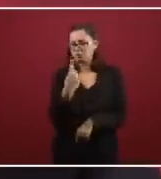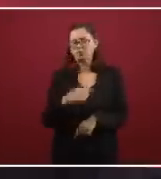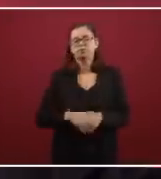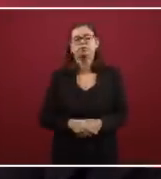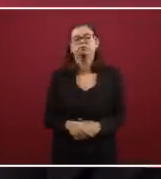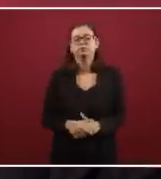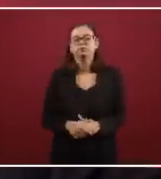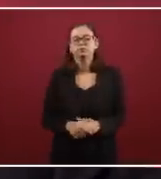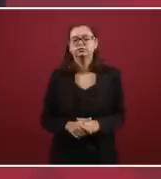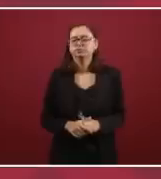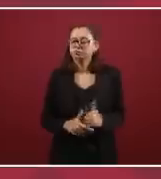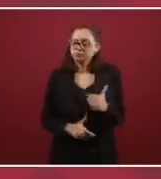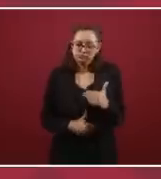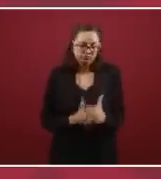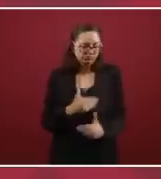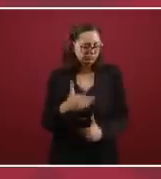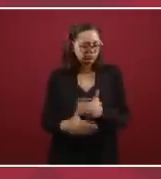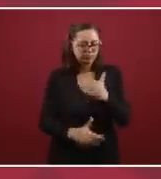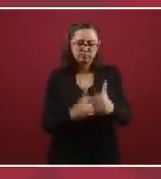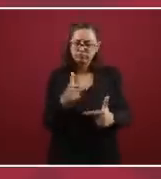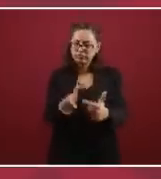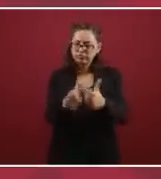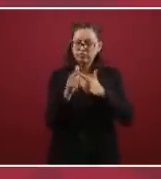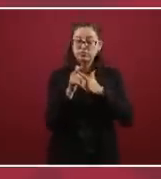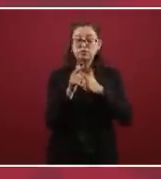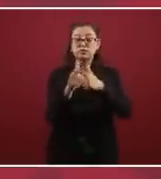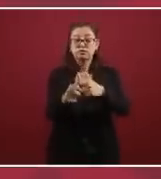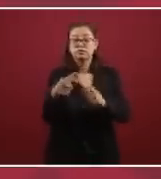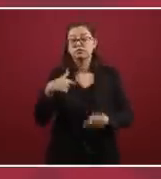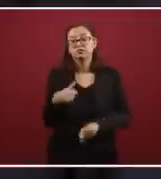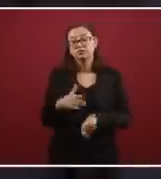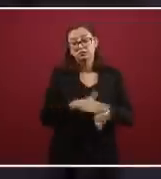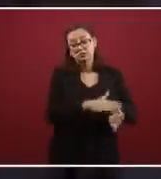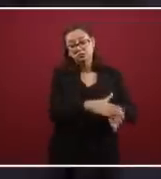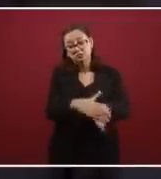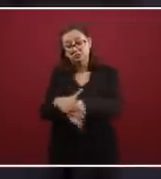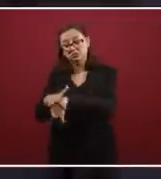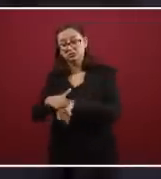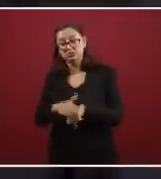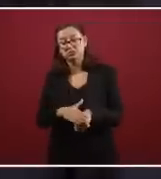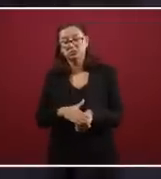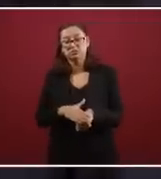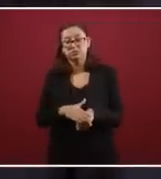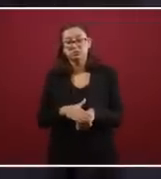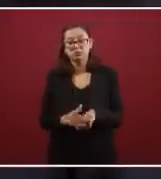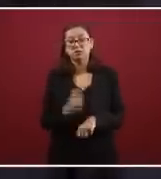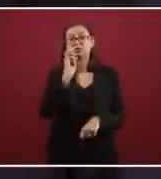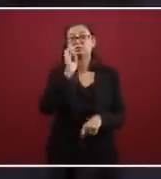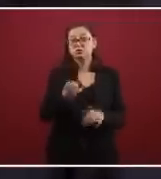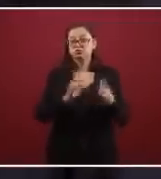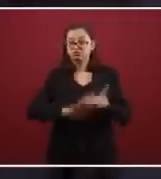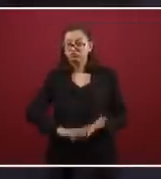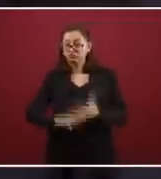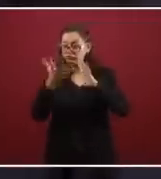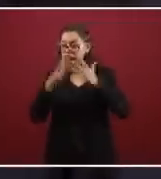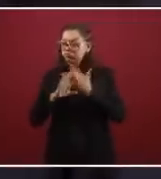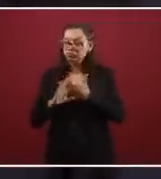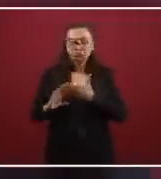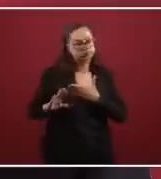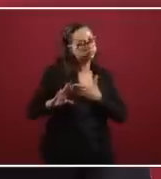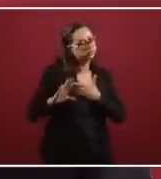Entonces, vamos hacia adelante, y siempre mi llamado a la no violencia,